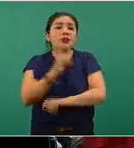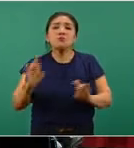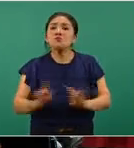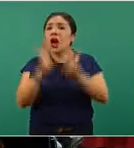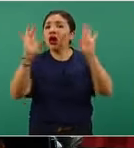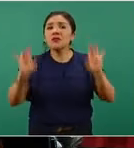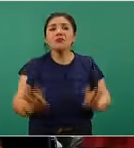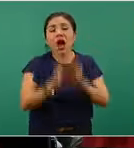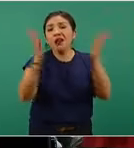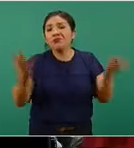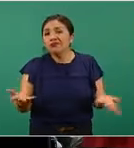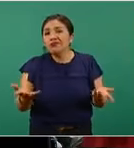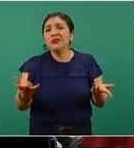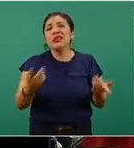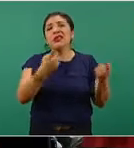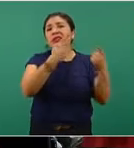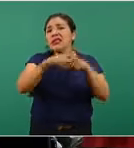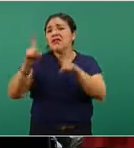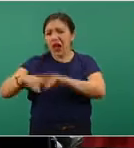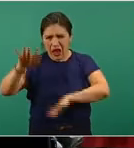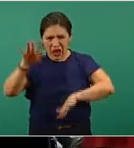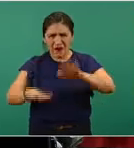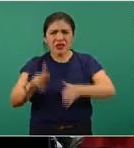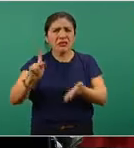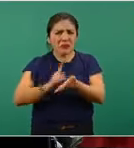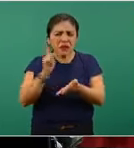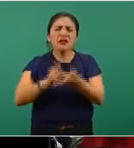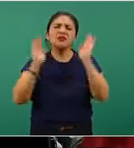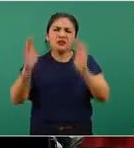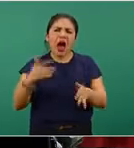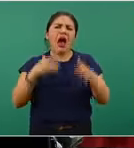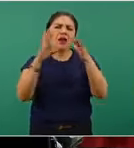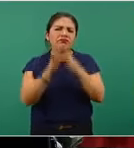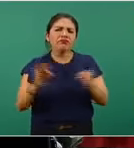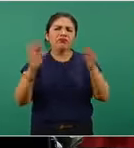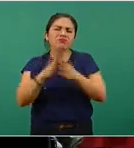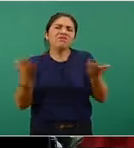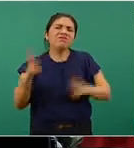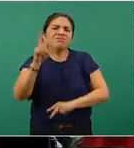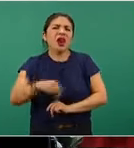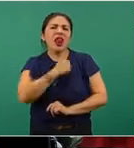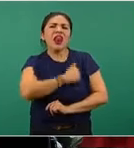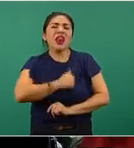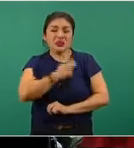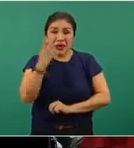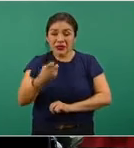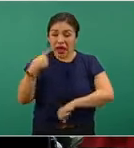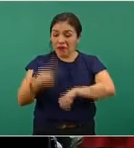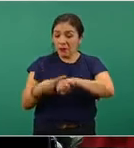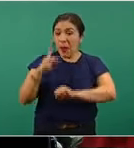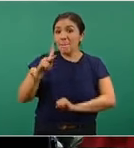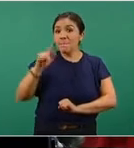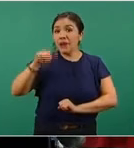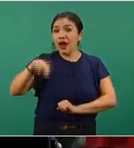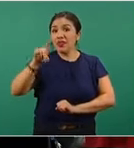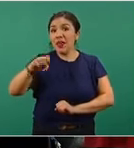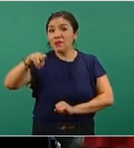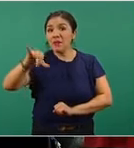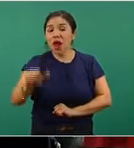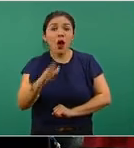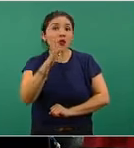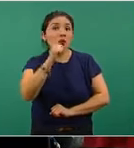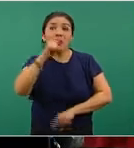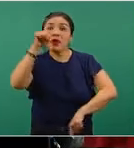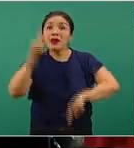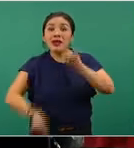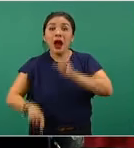y en múltiples ocasiones hemos explicado, desafortunadamente las pandemias no se pueden quitar